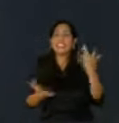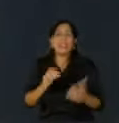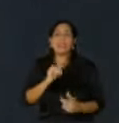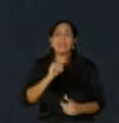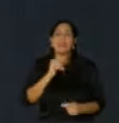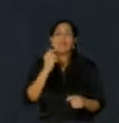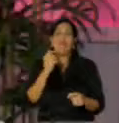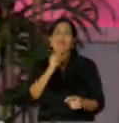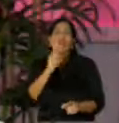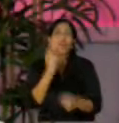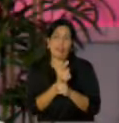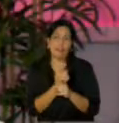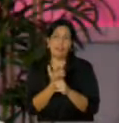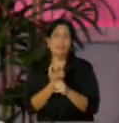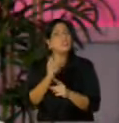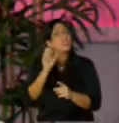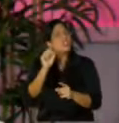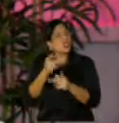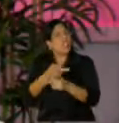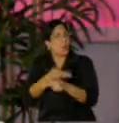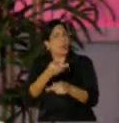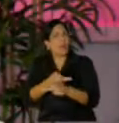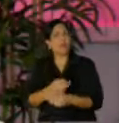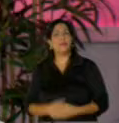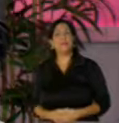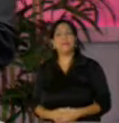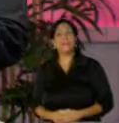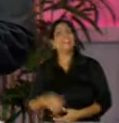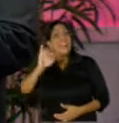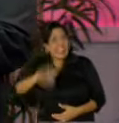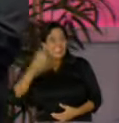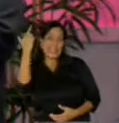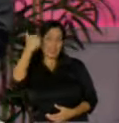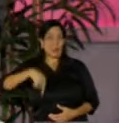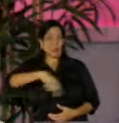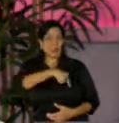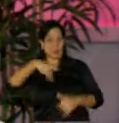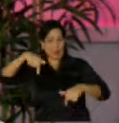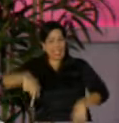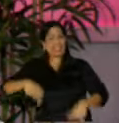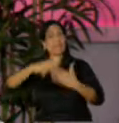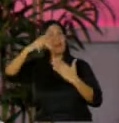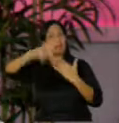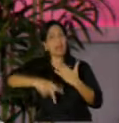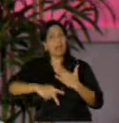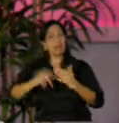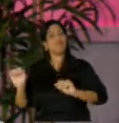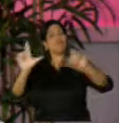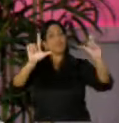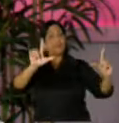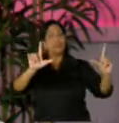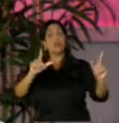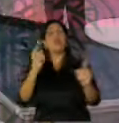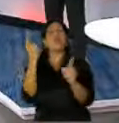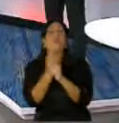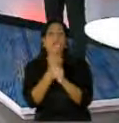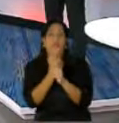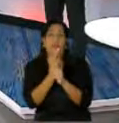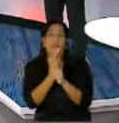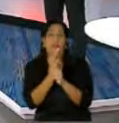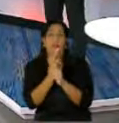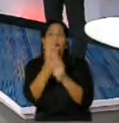en la población. Bueno, pues precisamente para eso es este programa, este Medical Task Force Update, y la oportunidad de tenerlo aquí para nosotros es,